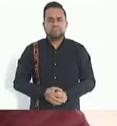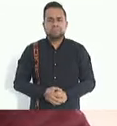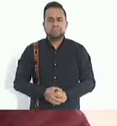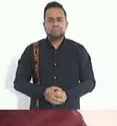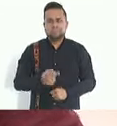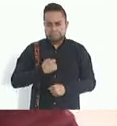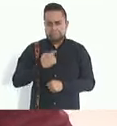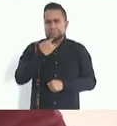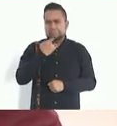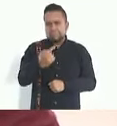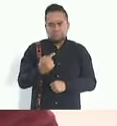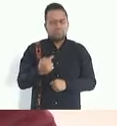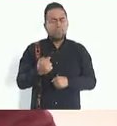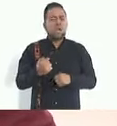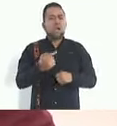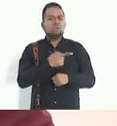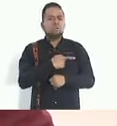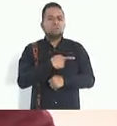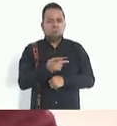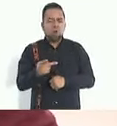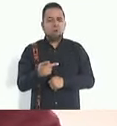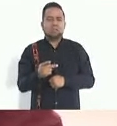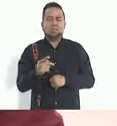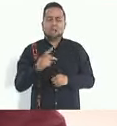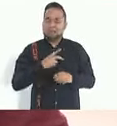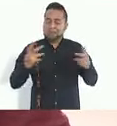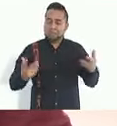dije, sacar de la pobreza a